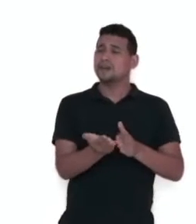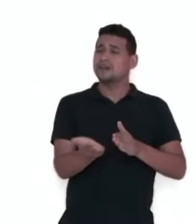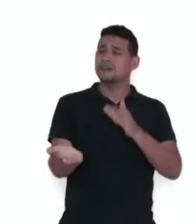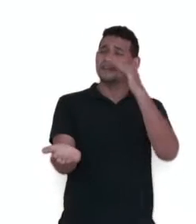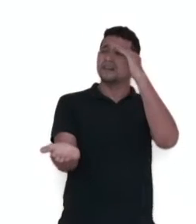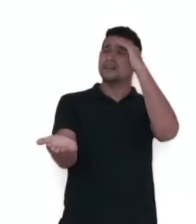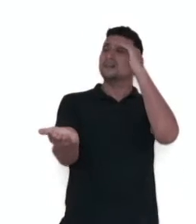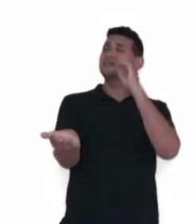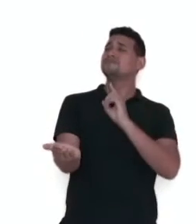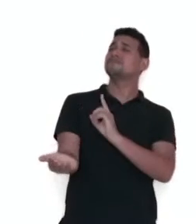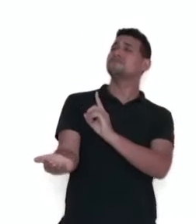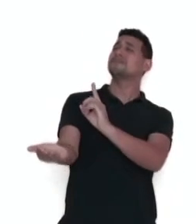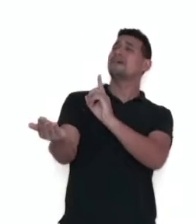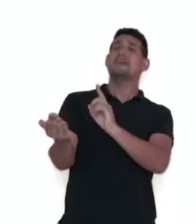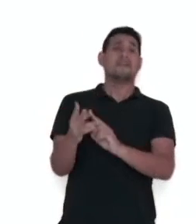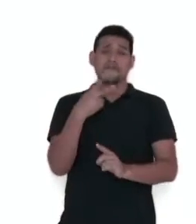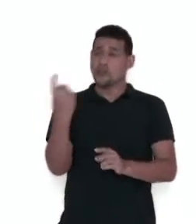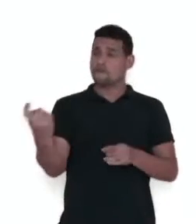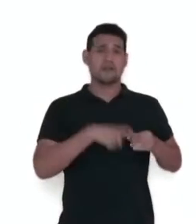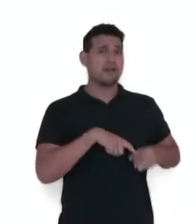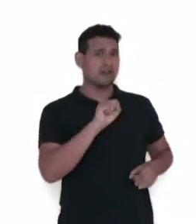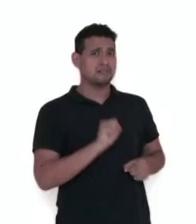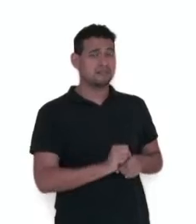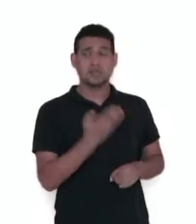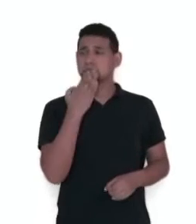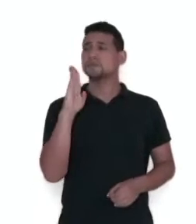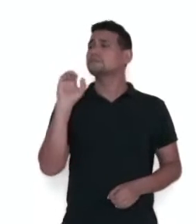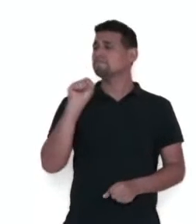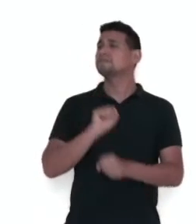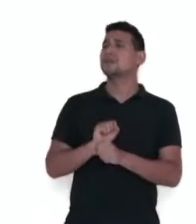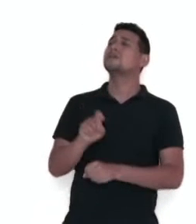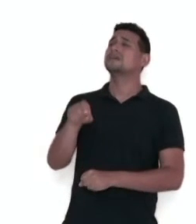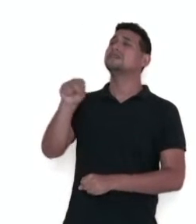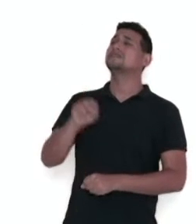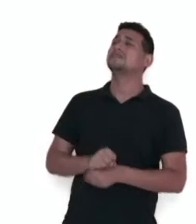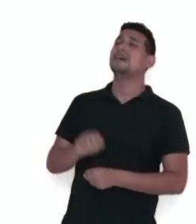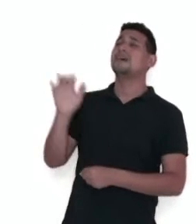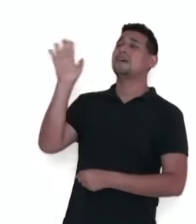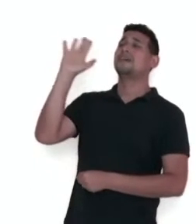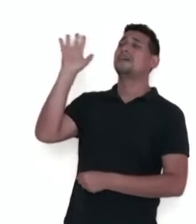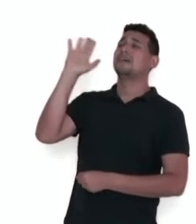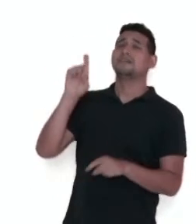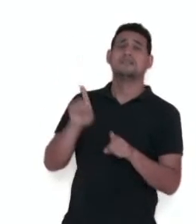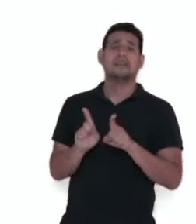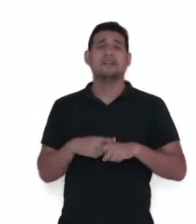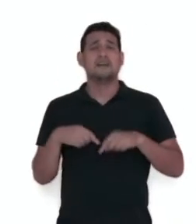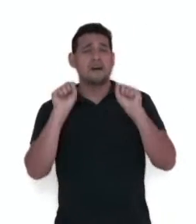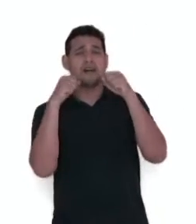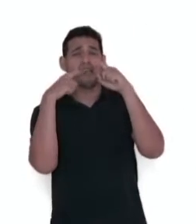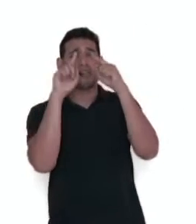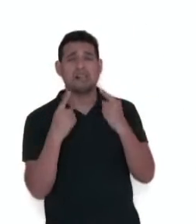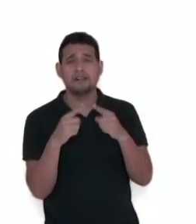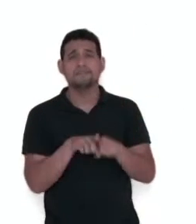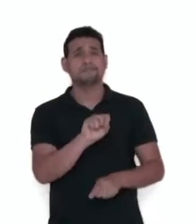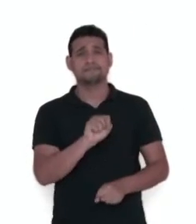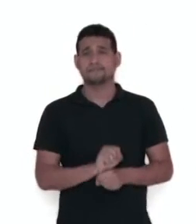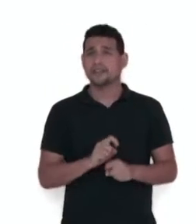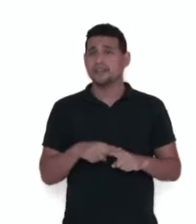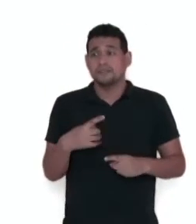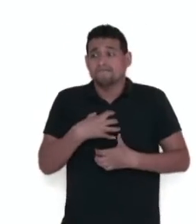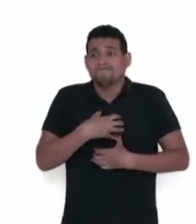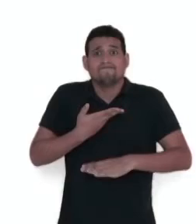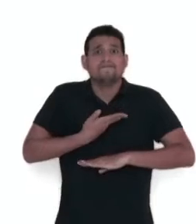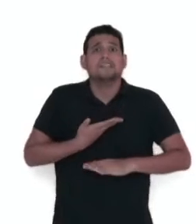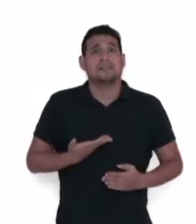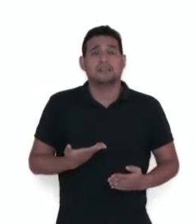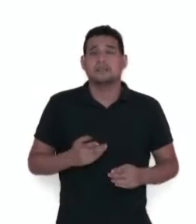foi embora, ele jurou que voltaria, ela jurou que esperaria, né, cheia de lágrimas nessa